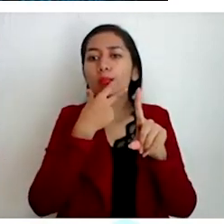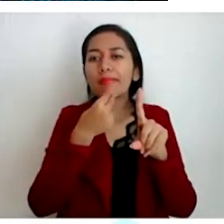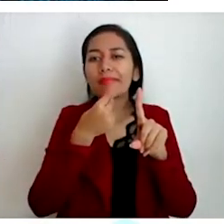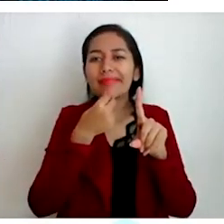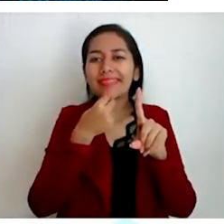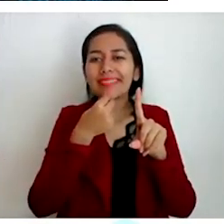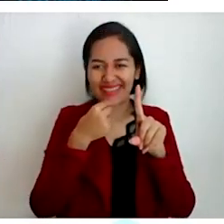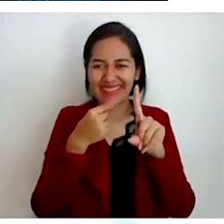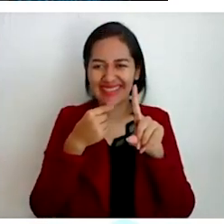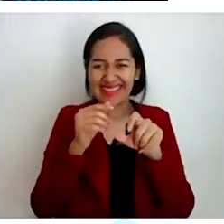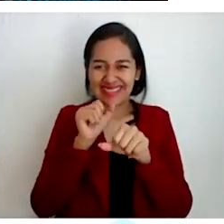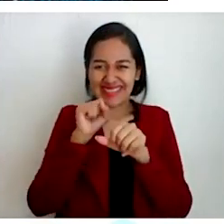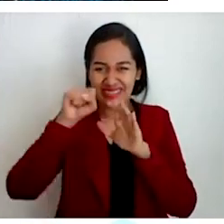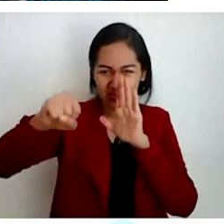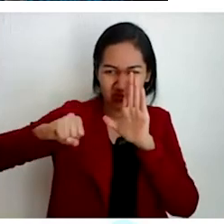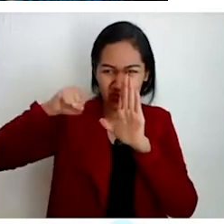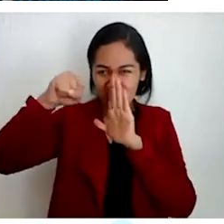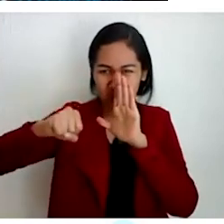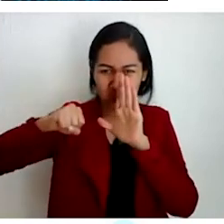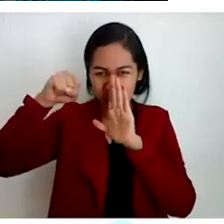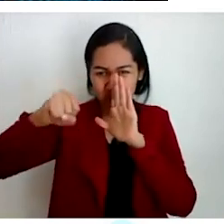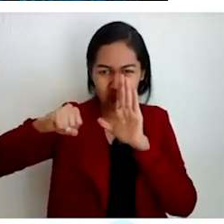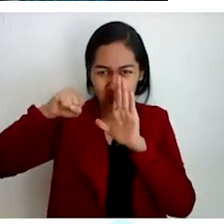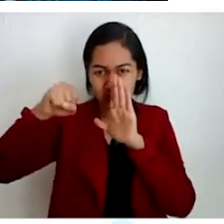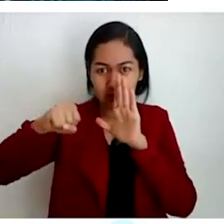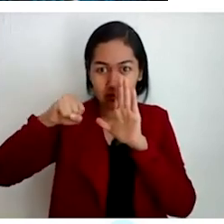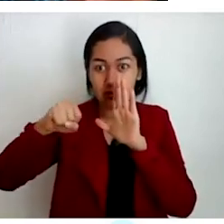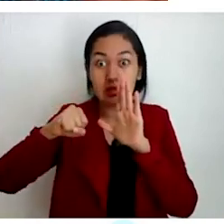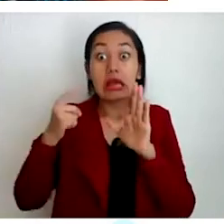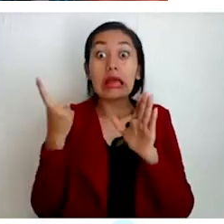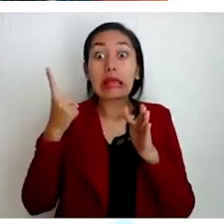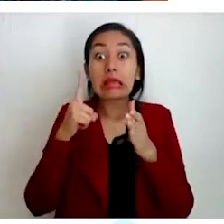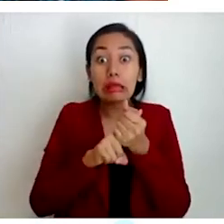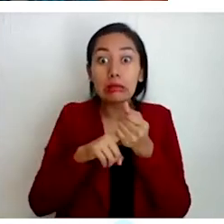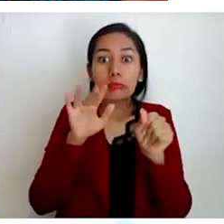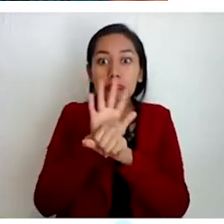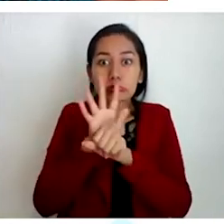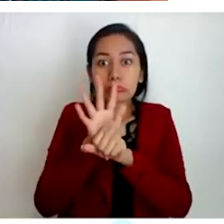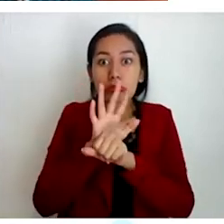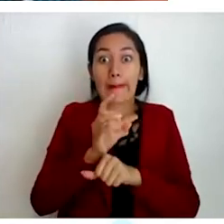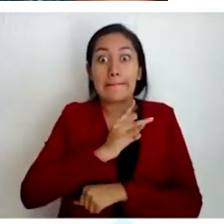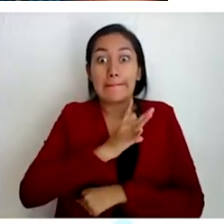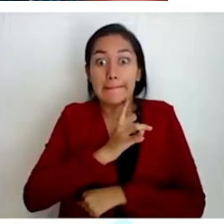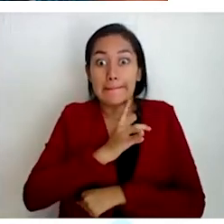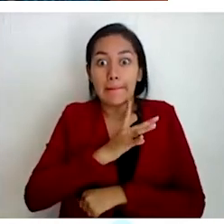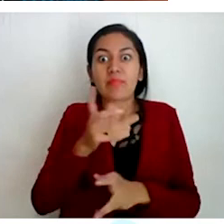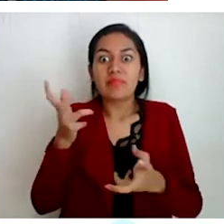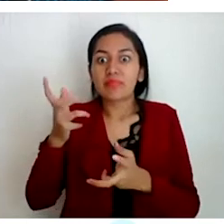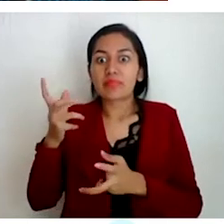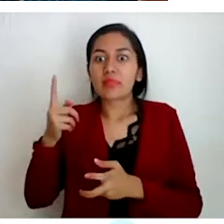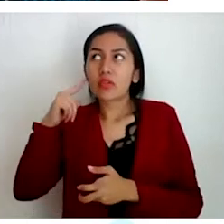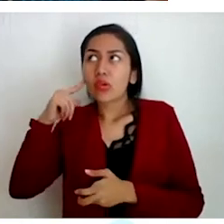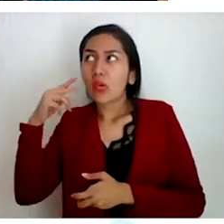colmena en un segundo plano para sus películas de terror. Y bueno, si es cierto que había una